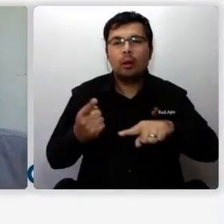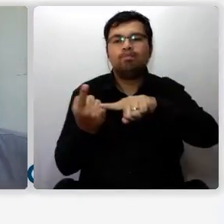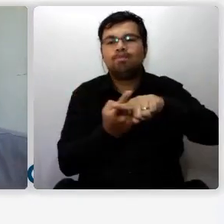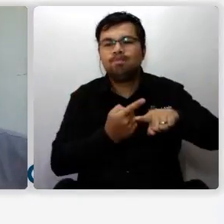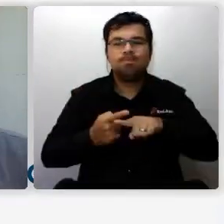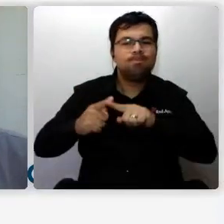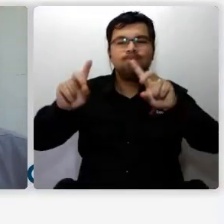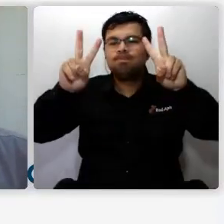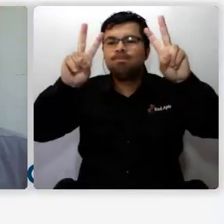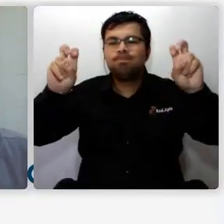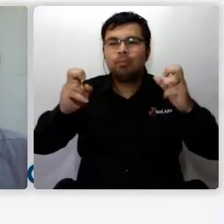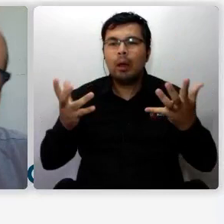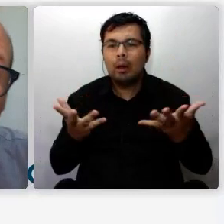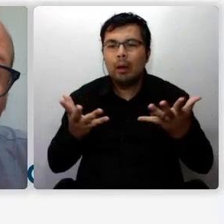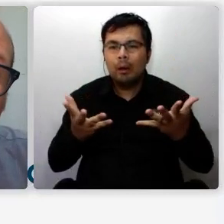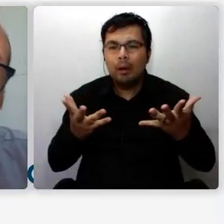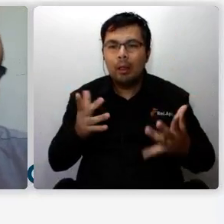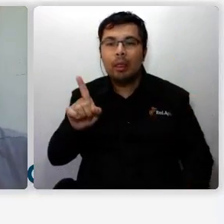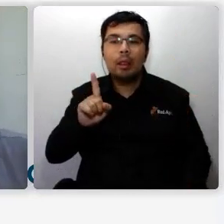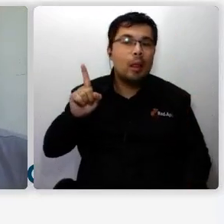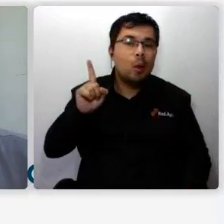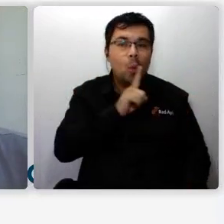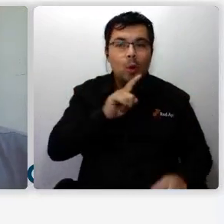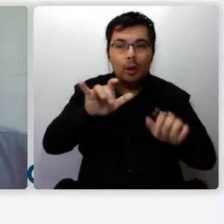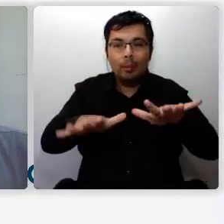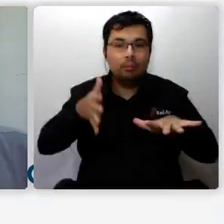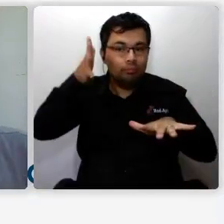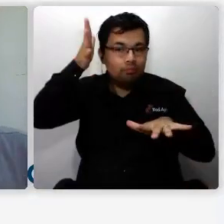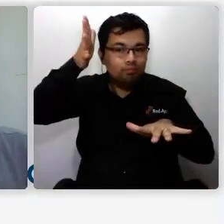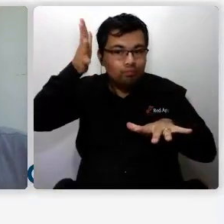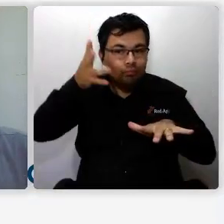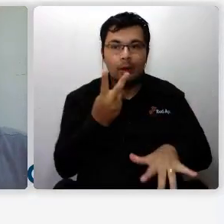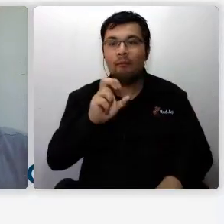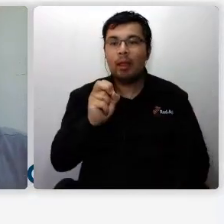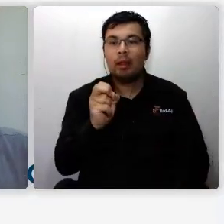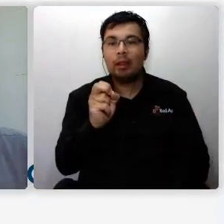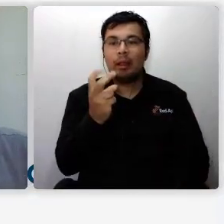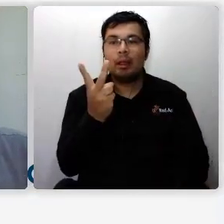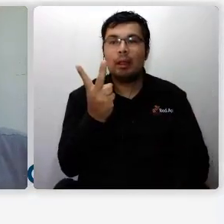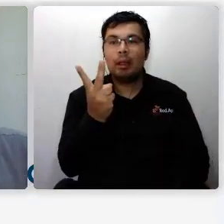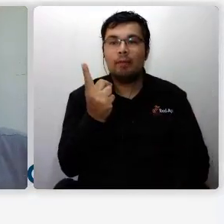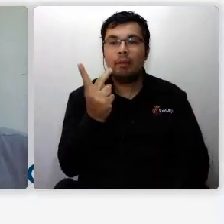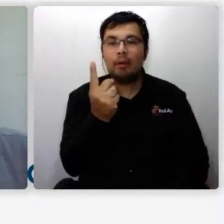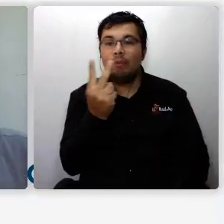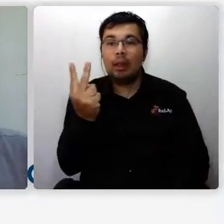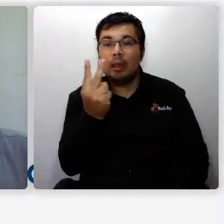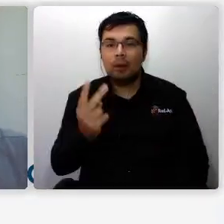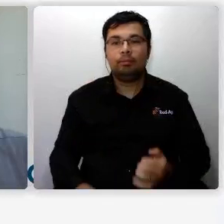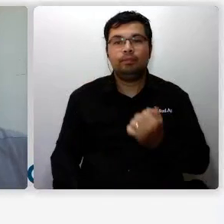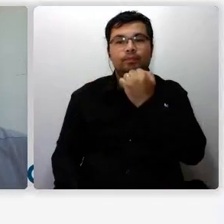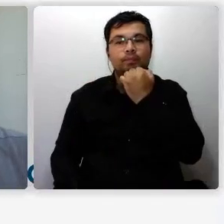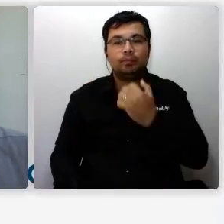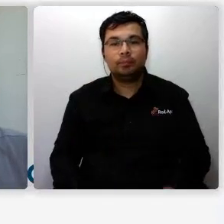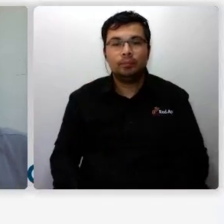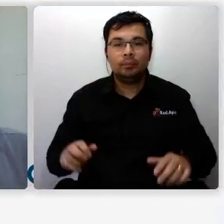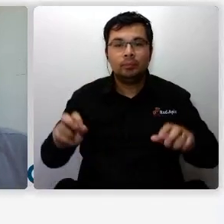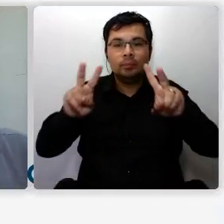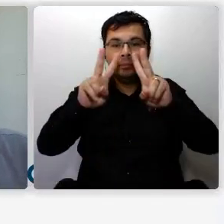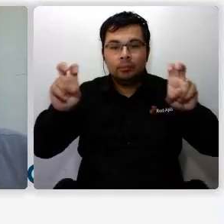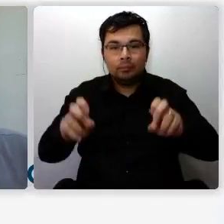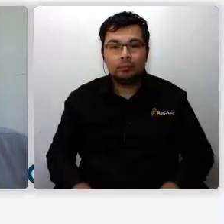de este 2022? Perdón, me quedé atrasado. El webinar Atención Tributaria Gratuita y Pasos para Digitalizar